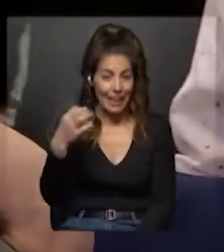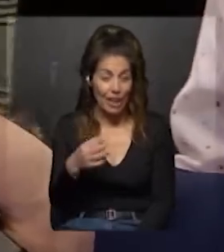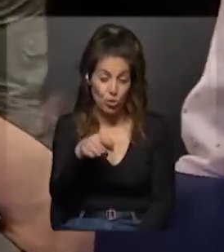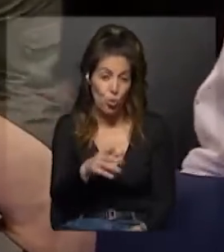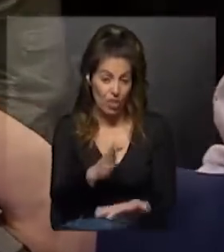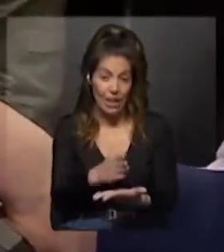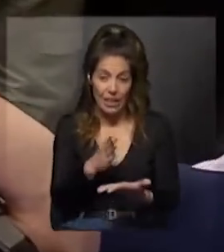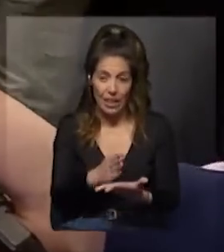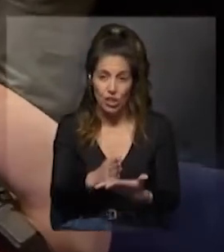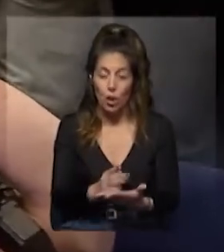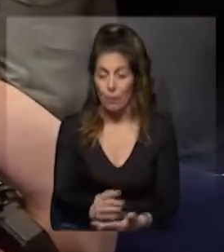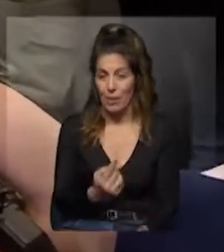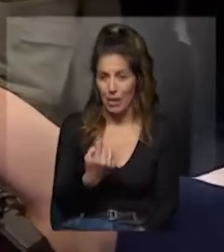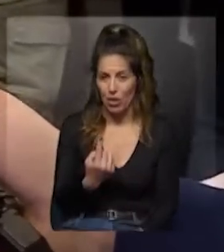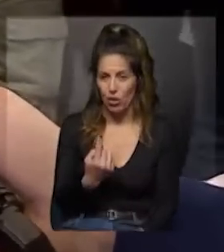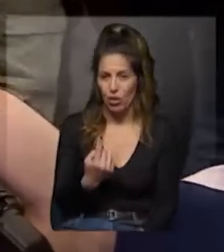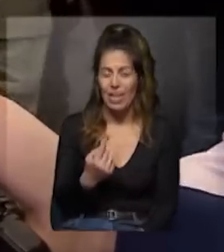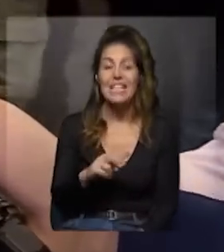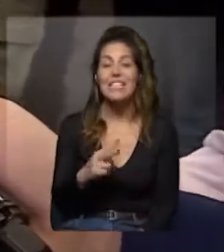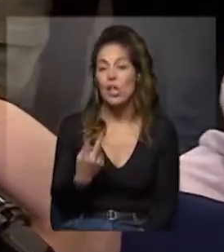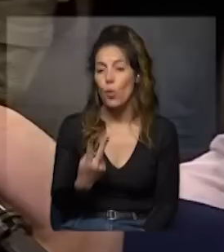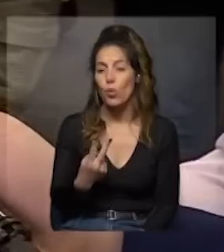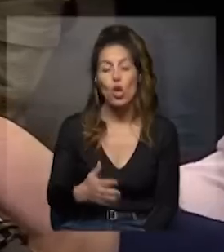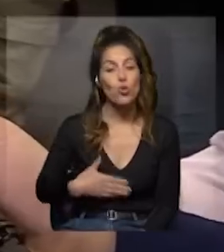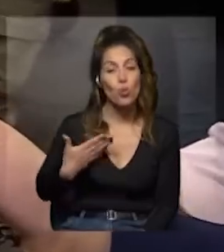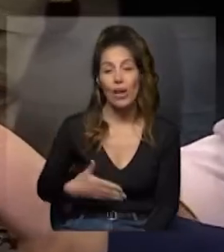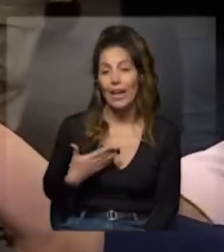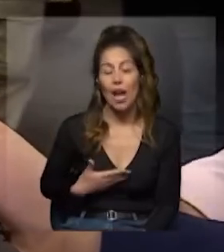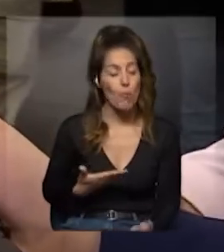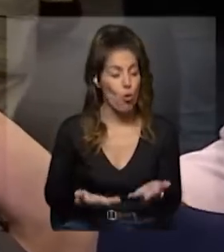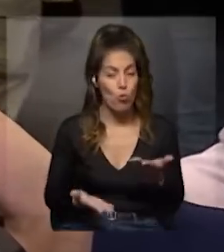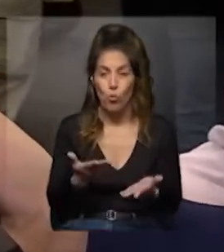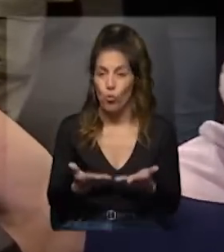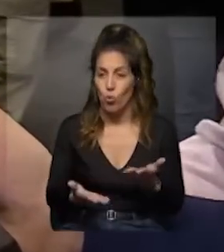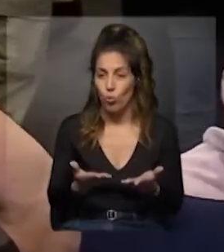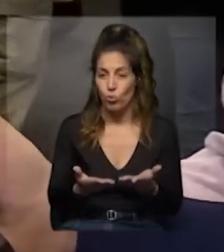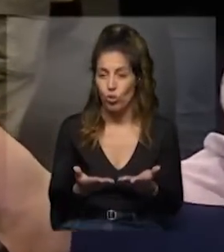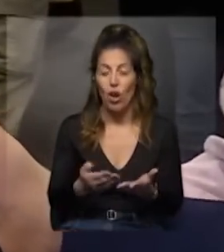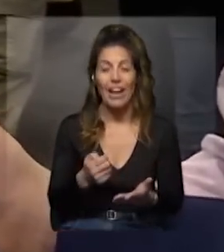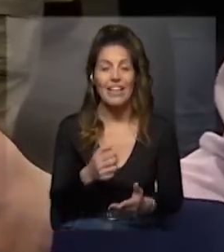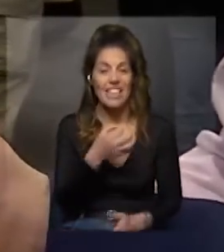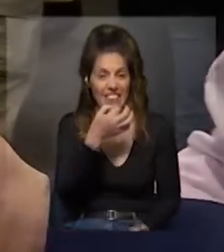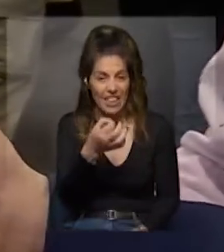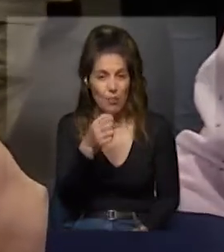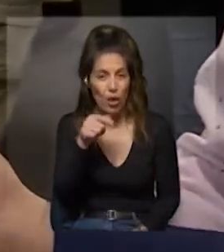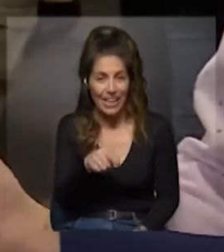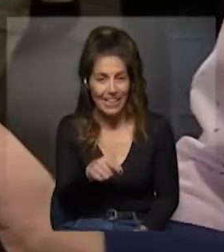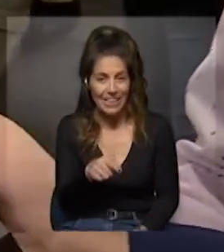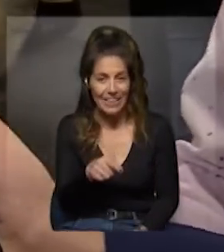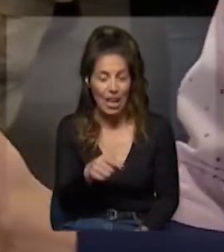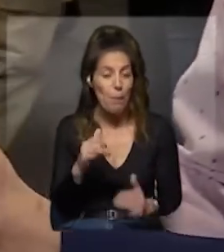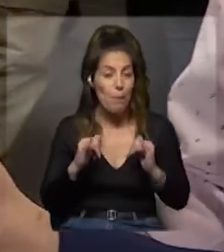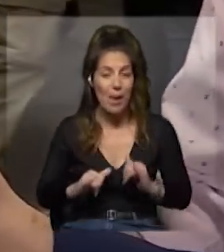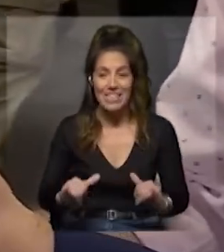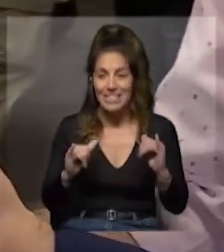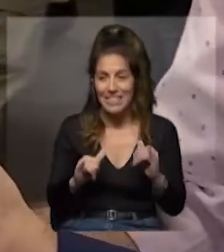su derecho primer cosa y segundo que es un reclamo muy justo acabamos de decir en este breve paseito